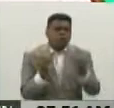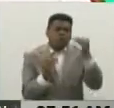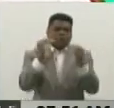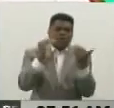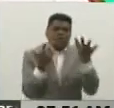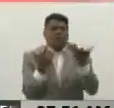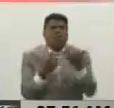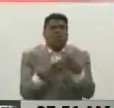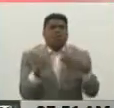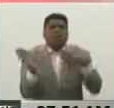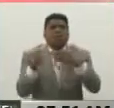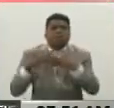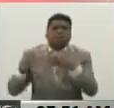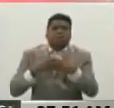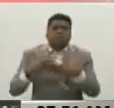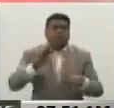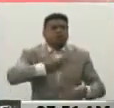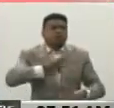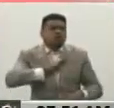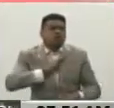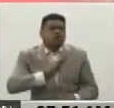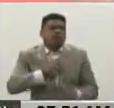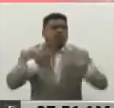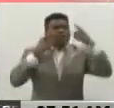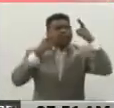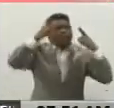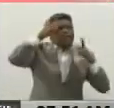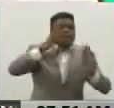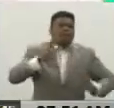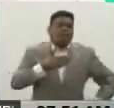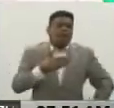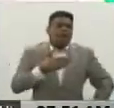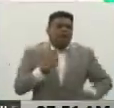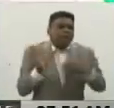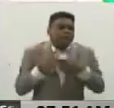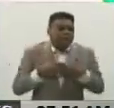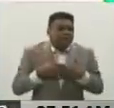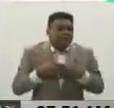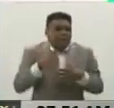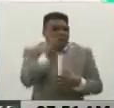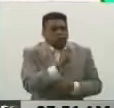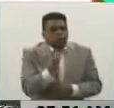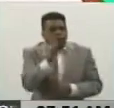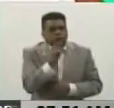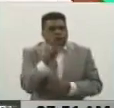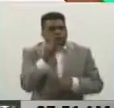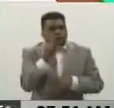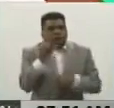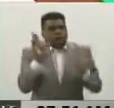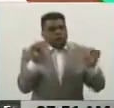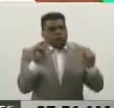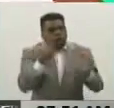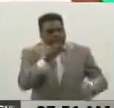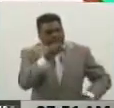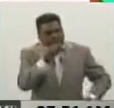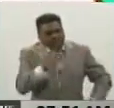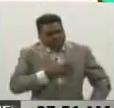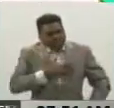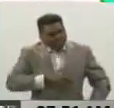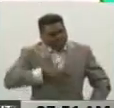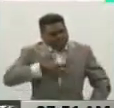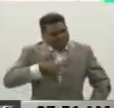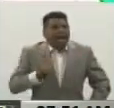de personas que están a favor del chavismo o que emiten algún tipo de comentario crítico. Fíjate, ellos han sido muy sutiles en eso, y eso es totalmente